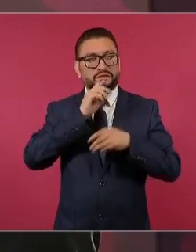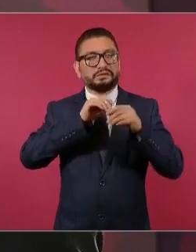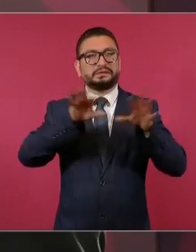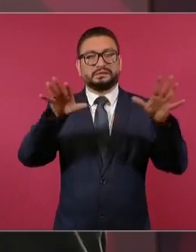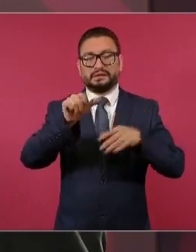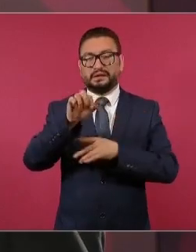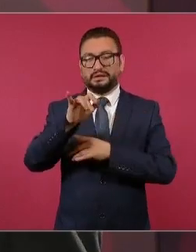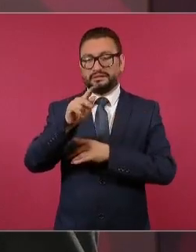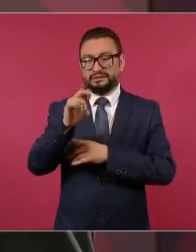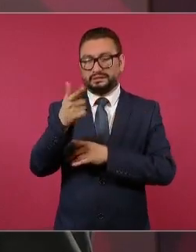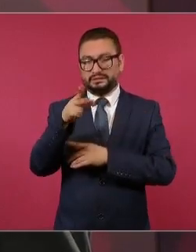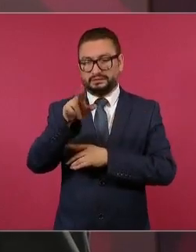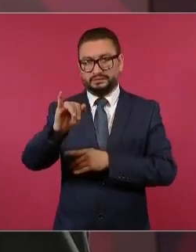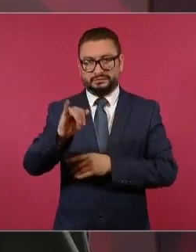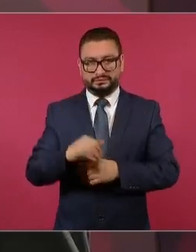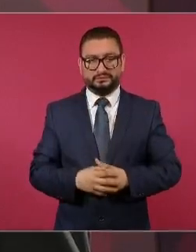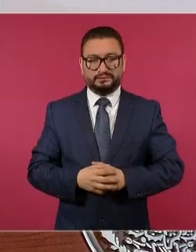Aristegui.